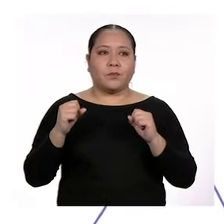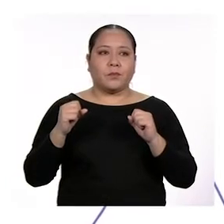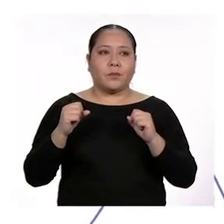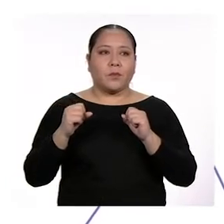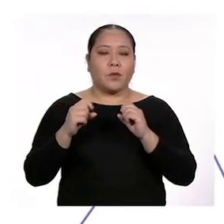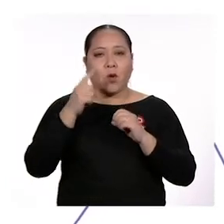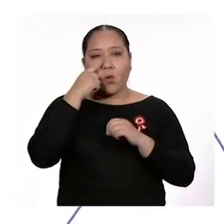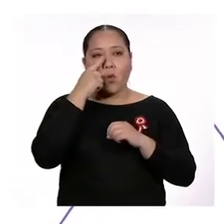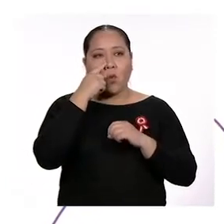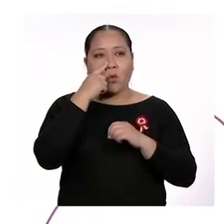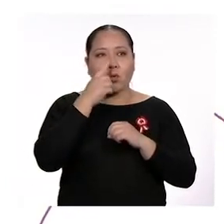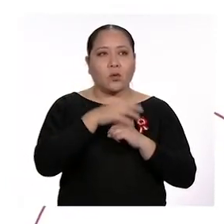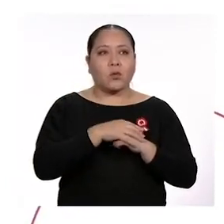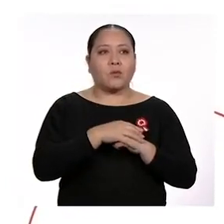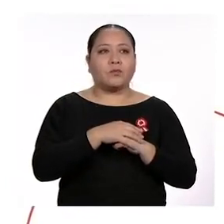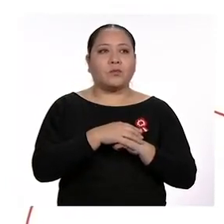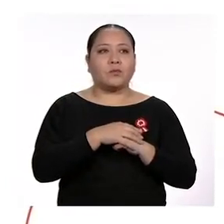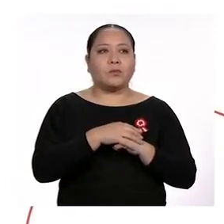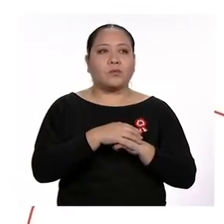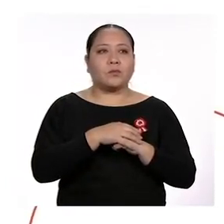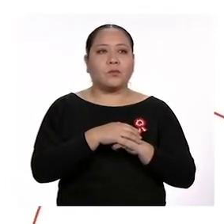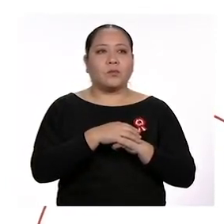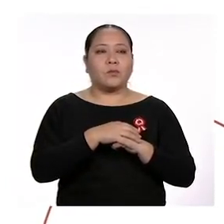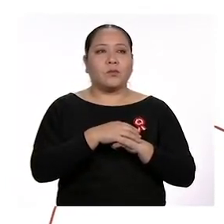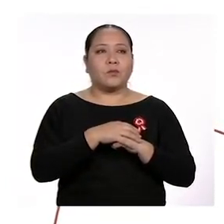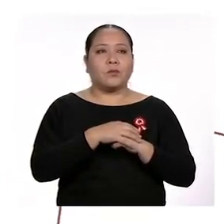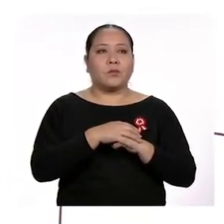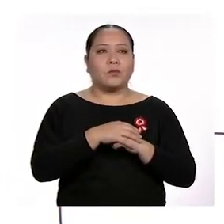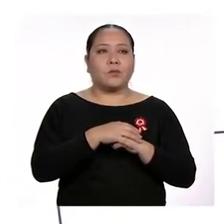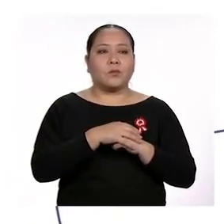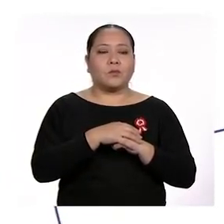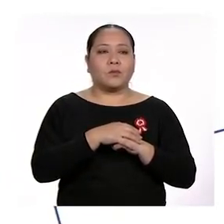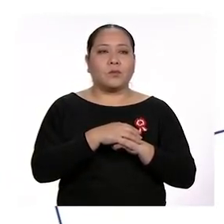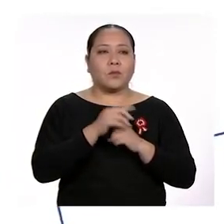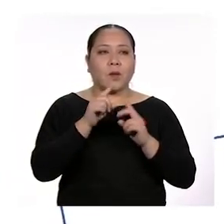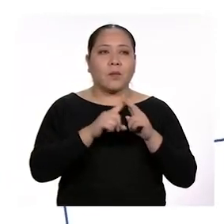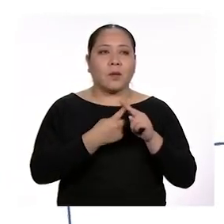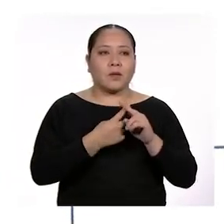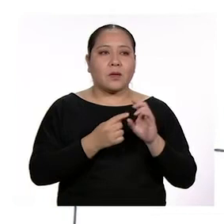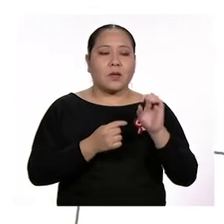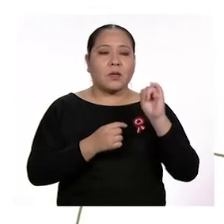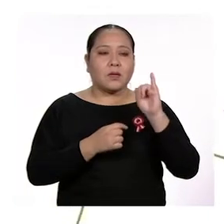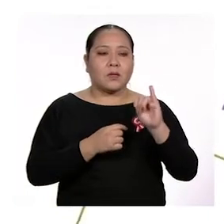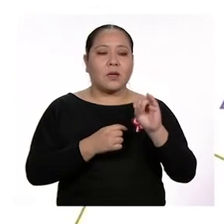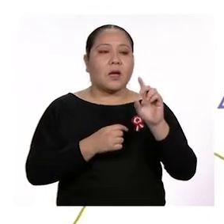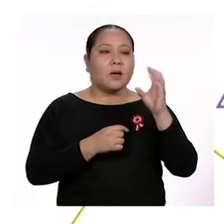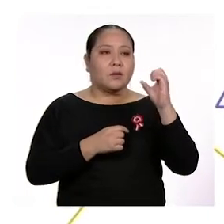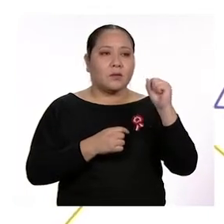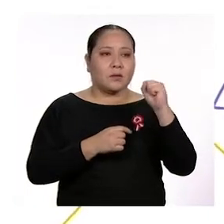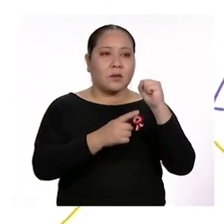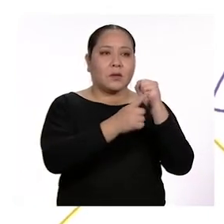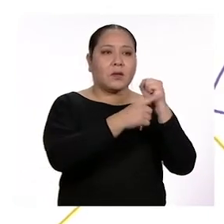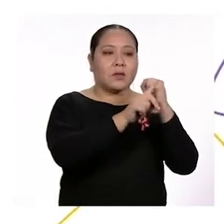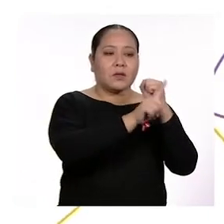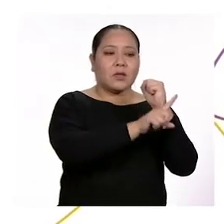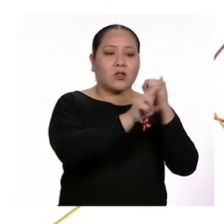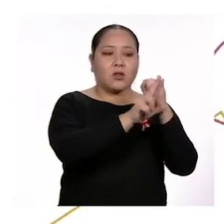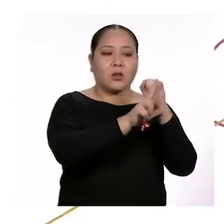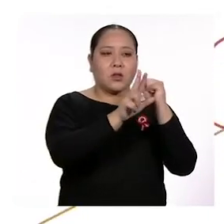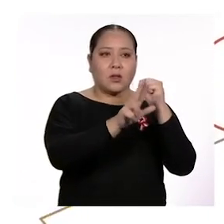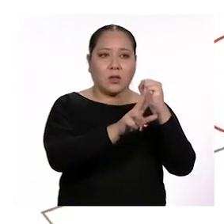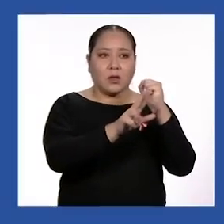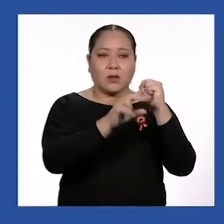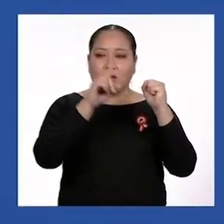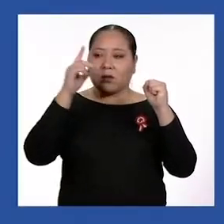junio, representado por una recta numérica con un intervalo que va desde 133 al